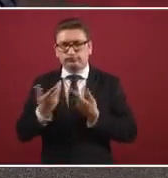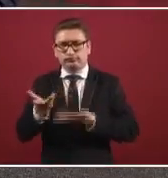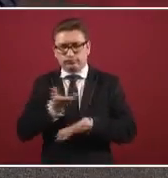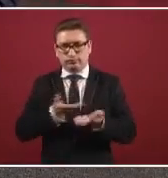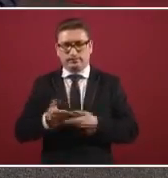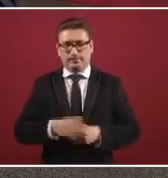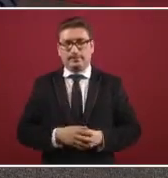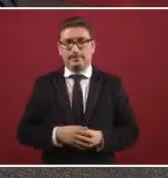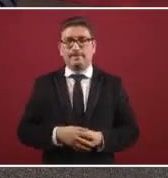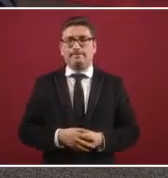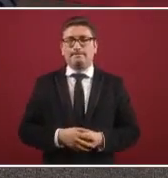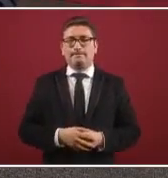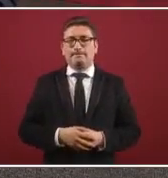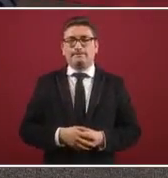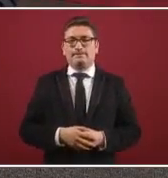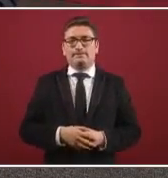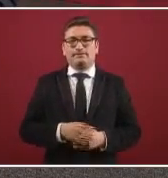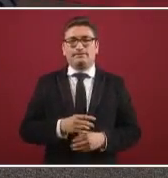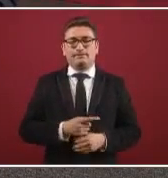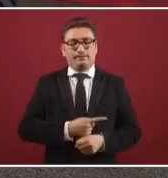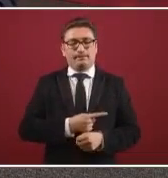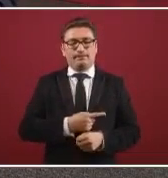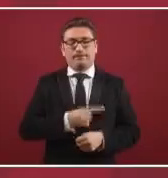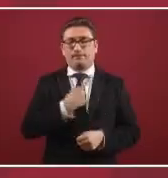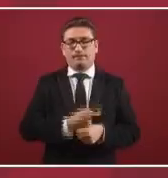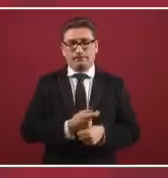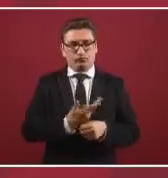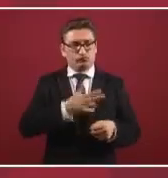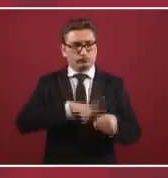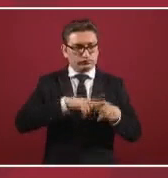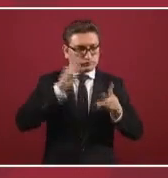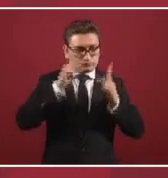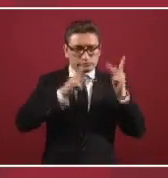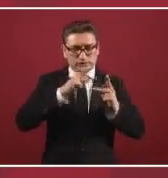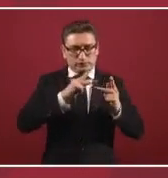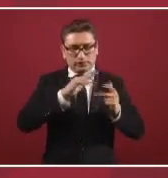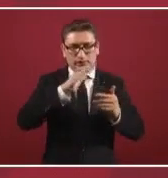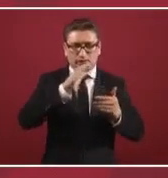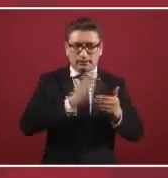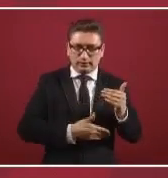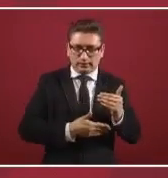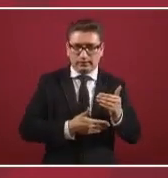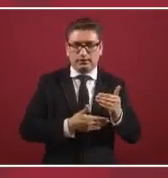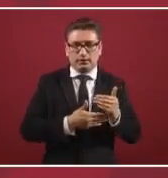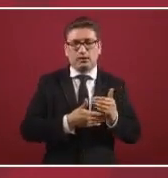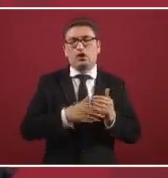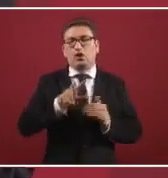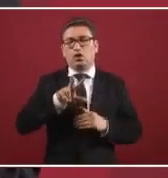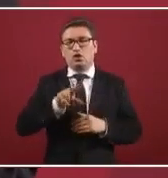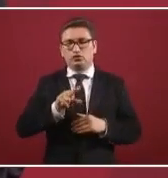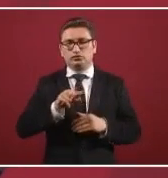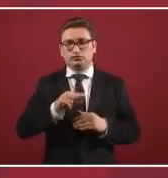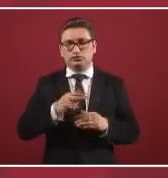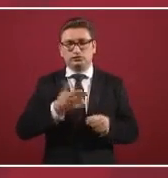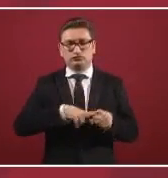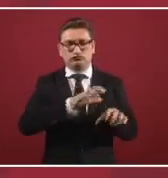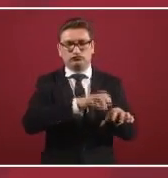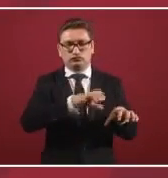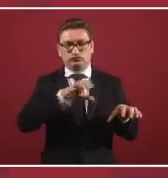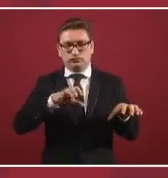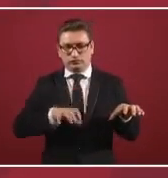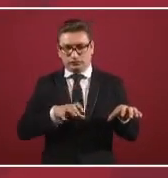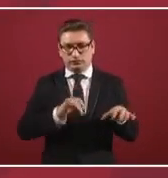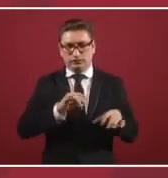Termino el mes próximo los recorridos a los 80 hospitales